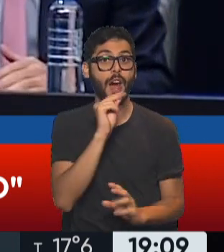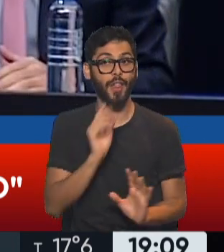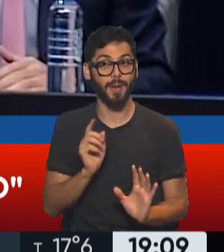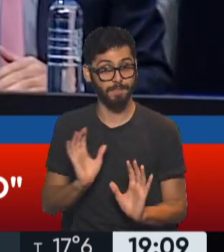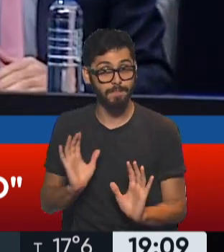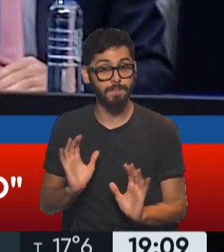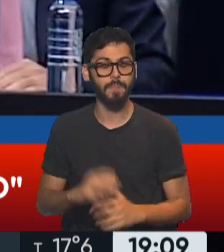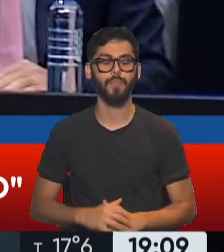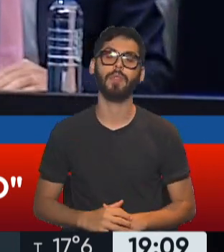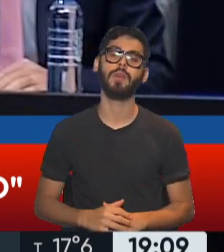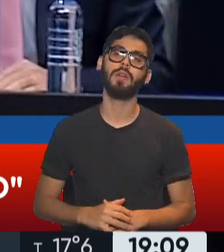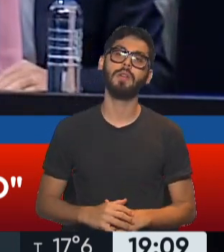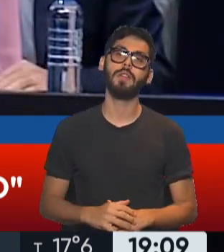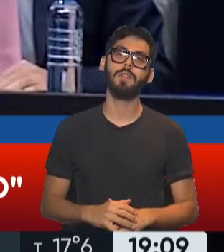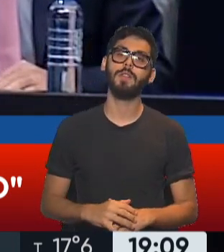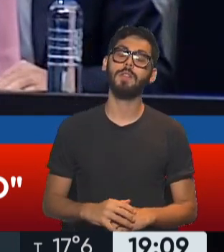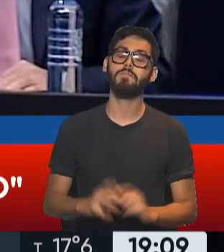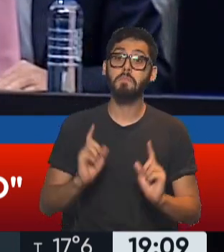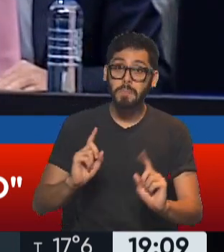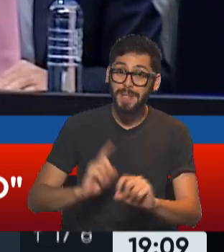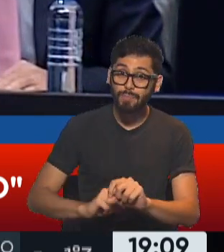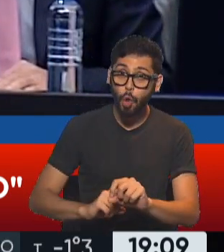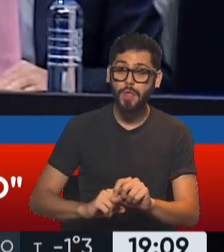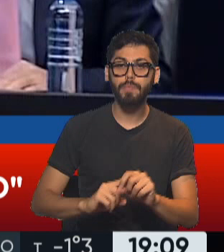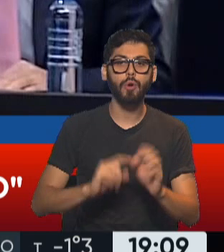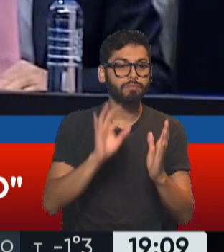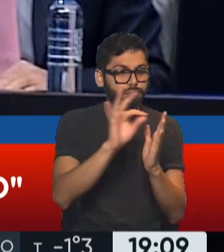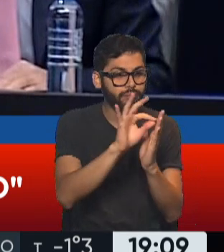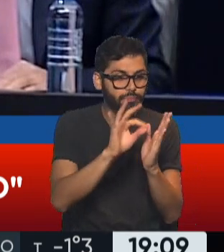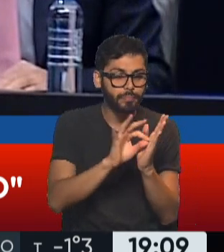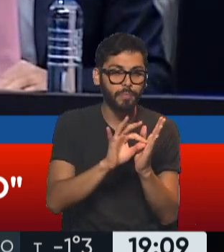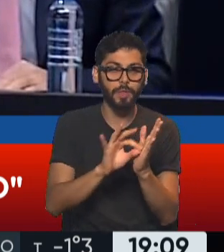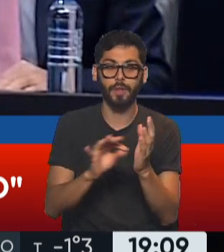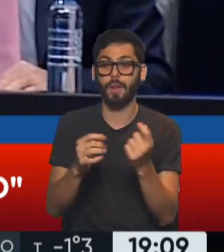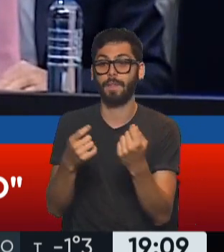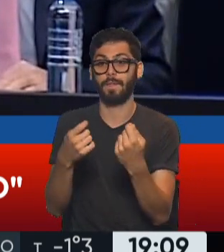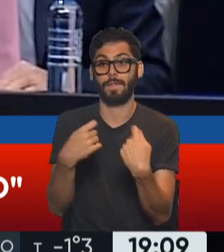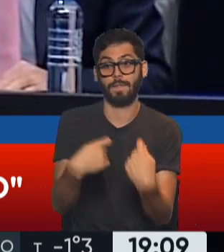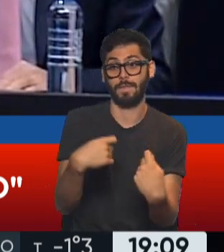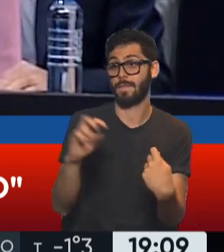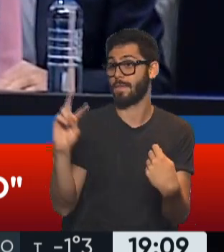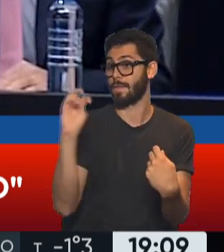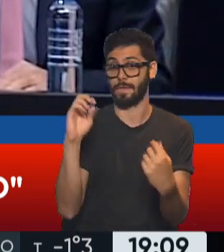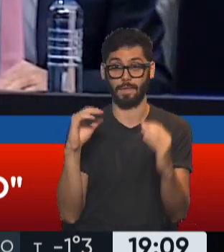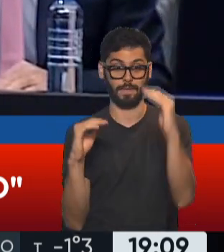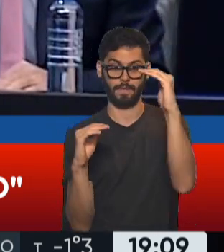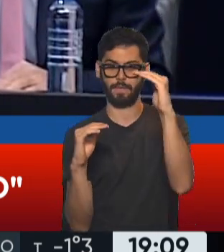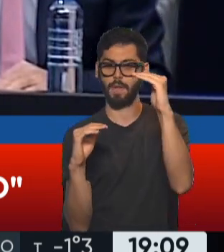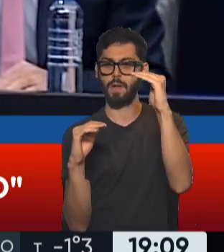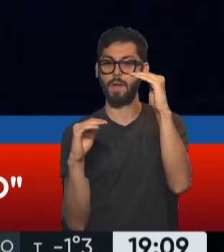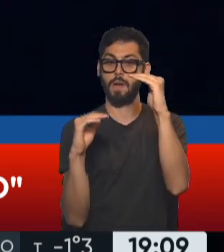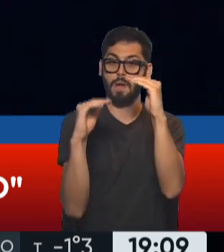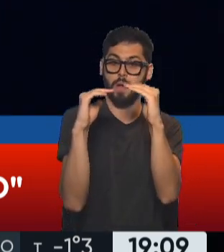Al mismo tiempo se plantea una reducción gradual del déficit fiscal sobre la base de una economía que se